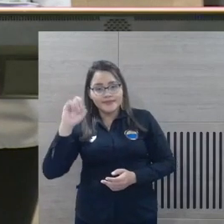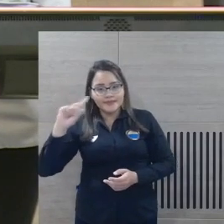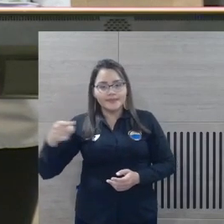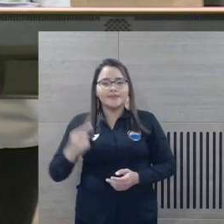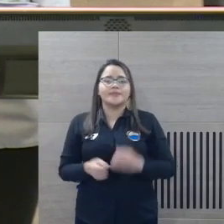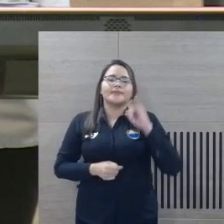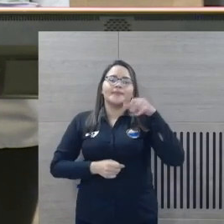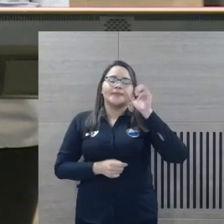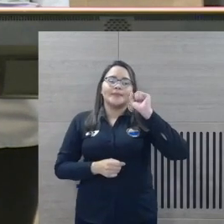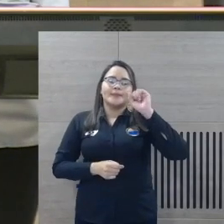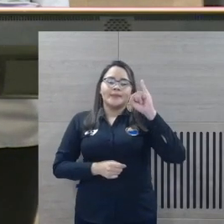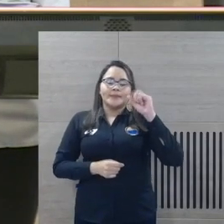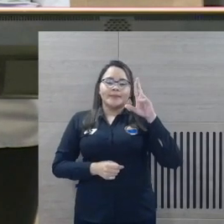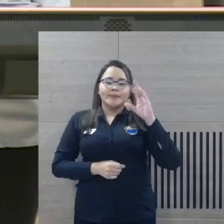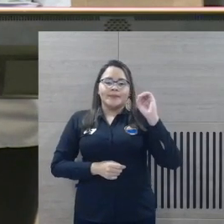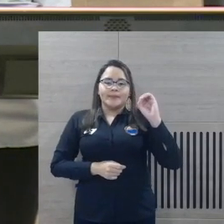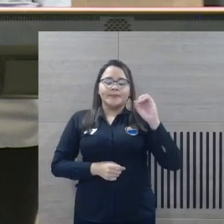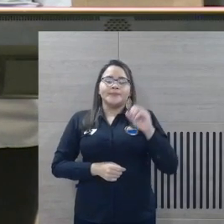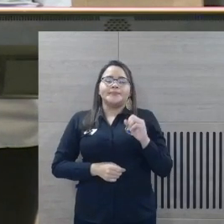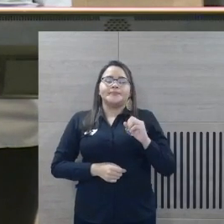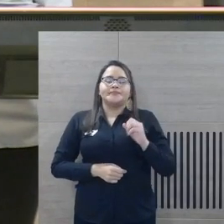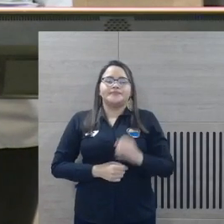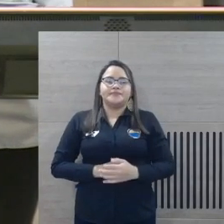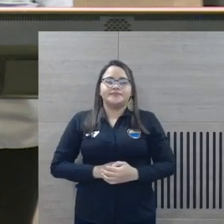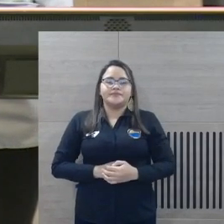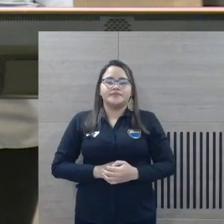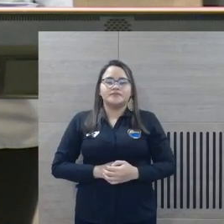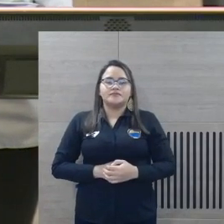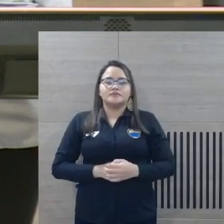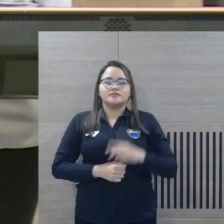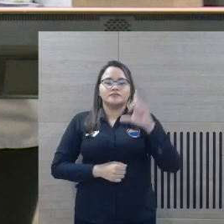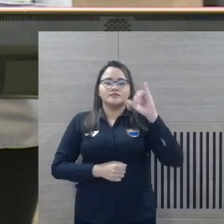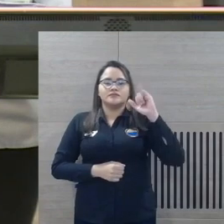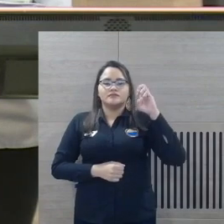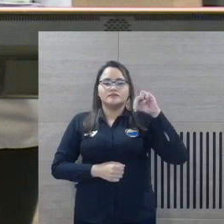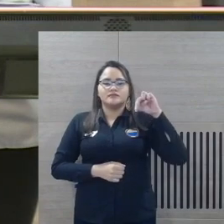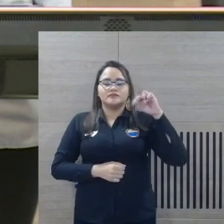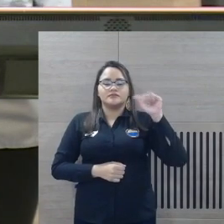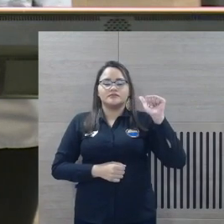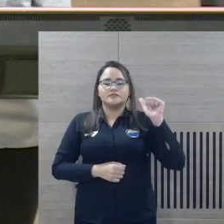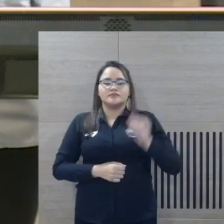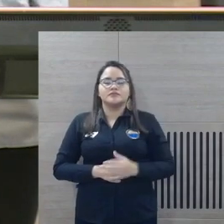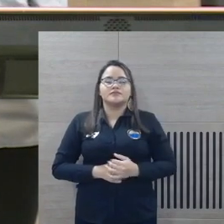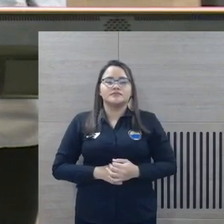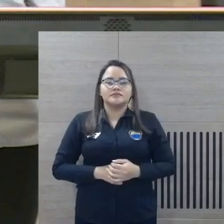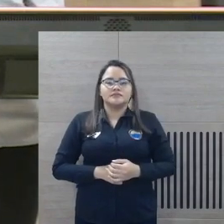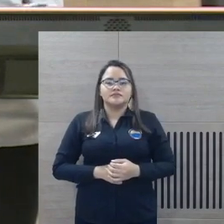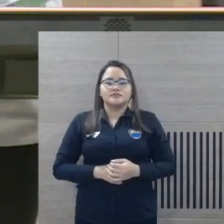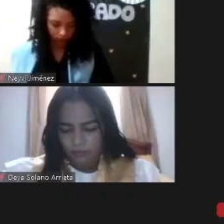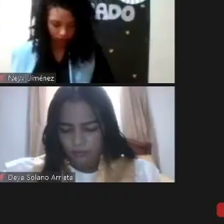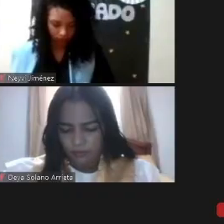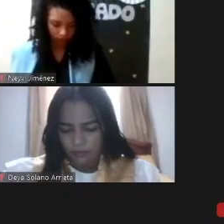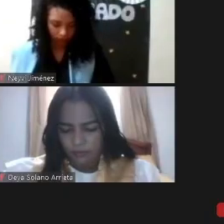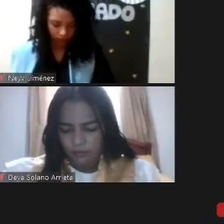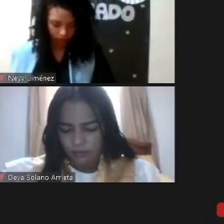Mugno Andrade. Lina Joenis Muñoz Meléndez. Heiler Andrés Ojeda San Juan. Sharon Andrea Orozco